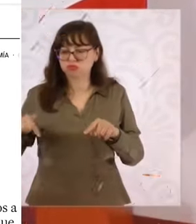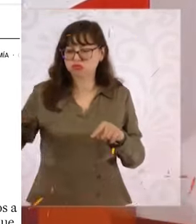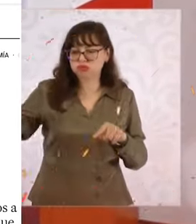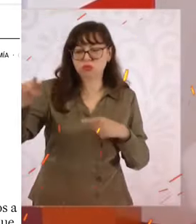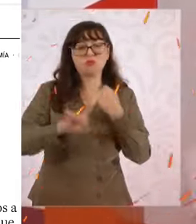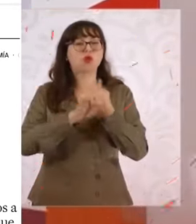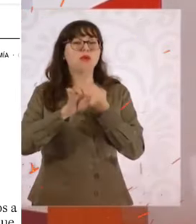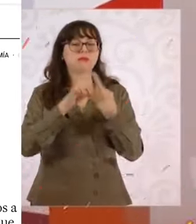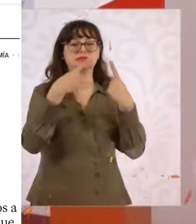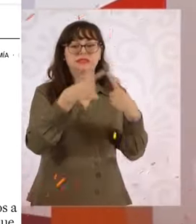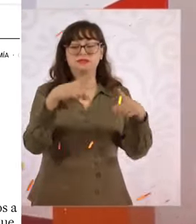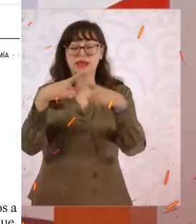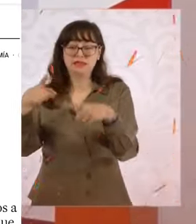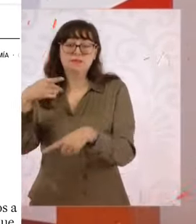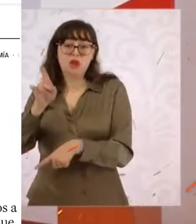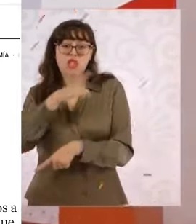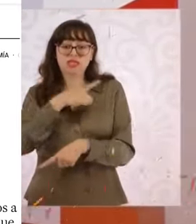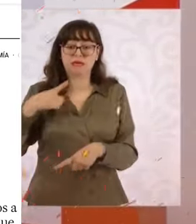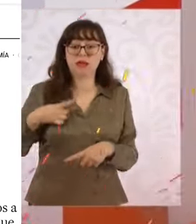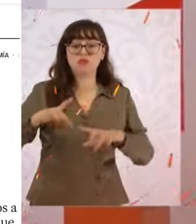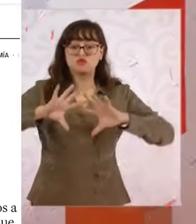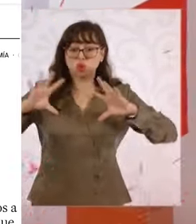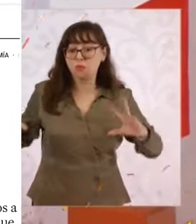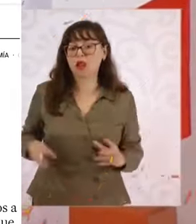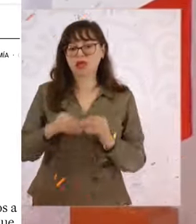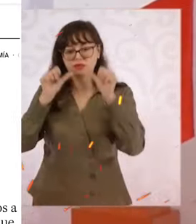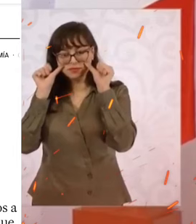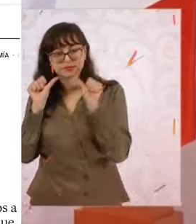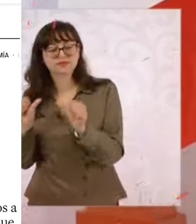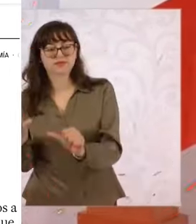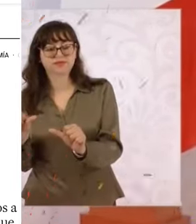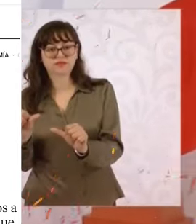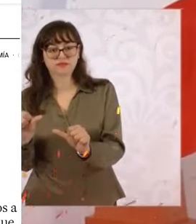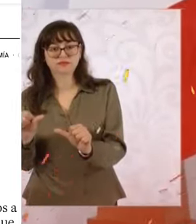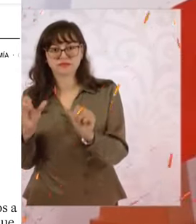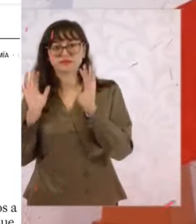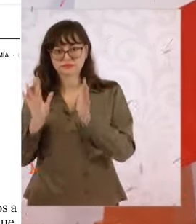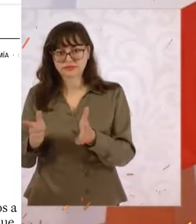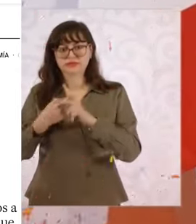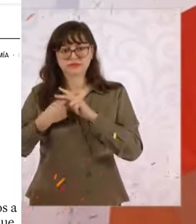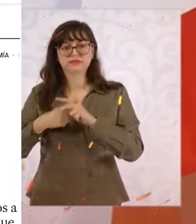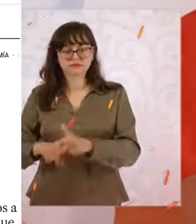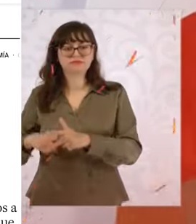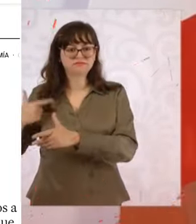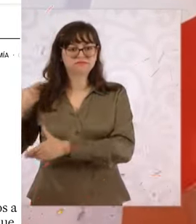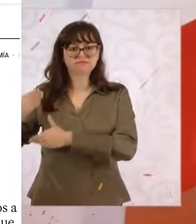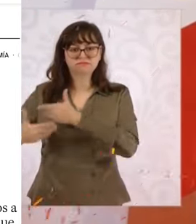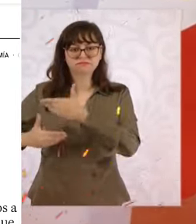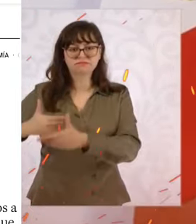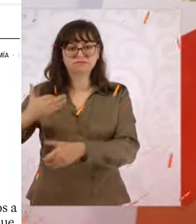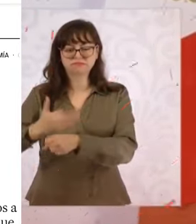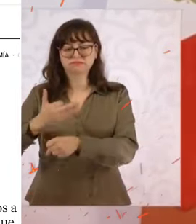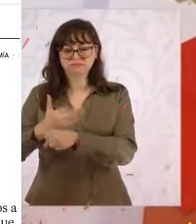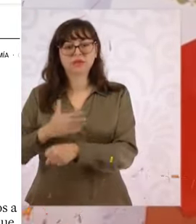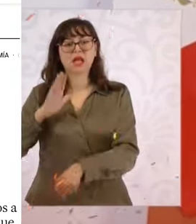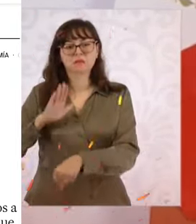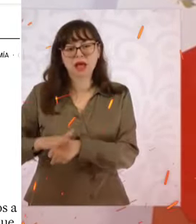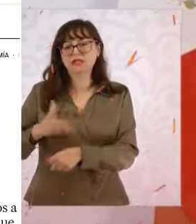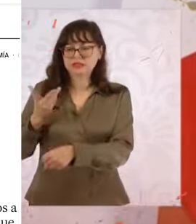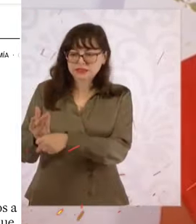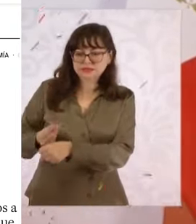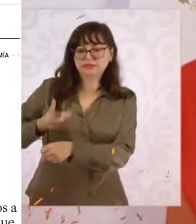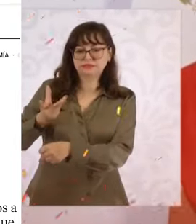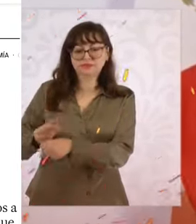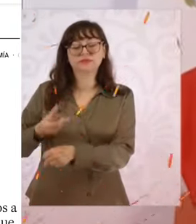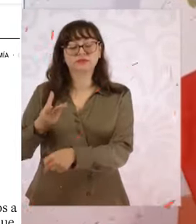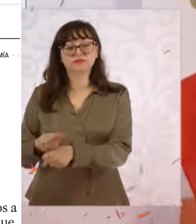integral que ya inició desde que entramos y ahora pues estamos fortaleciéndola. El martes que venga